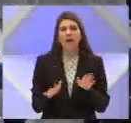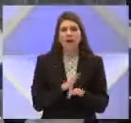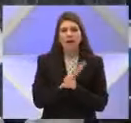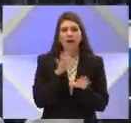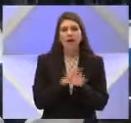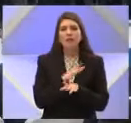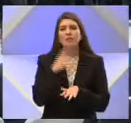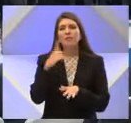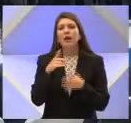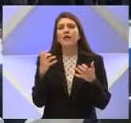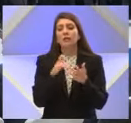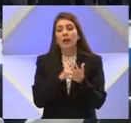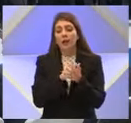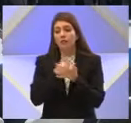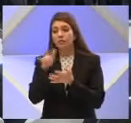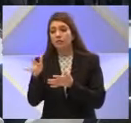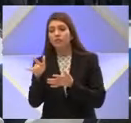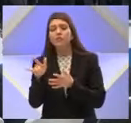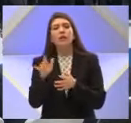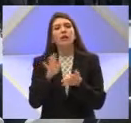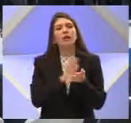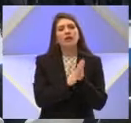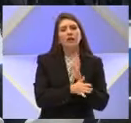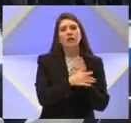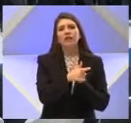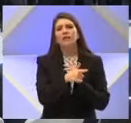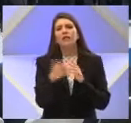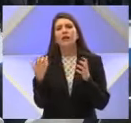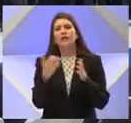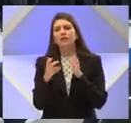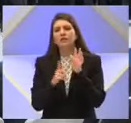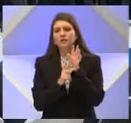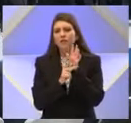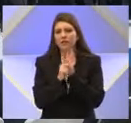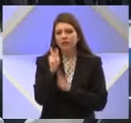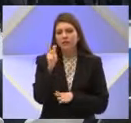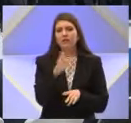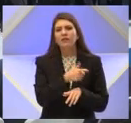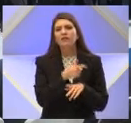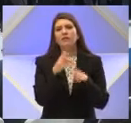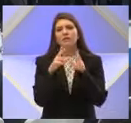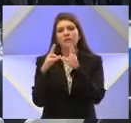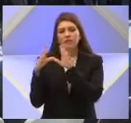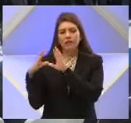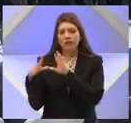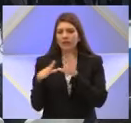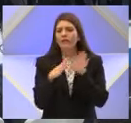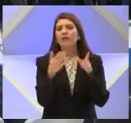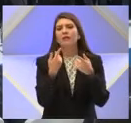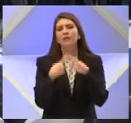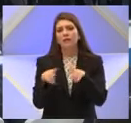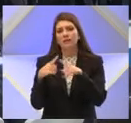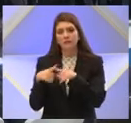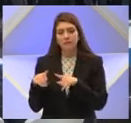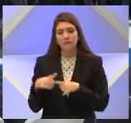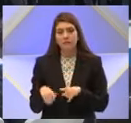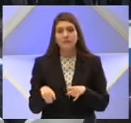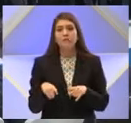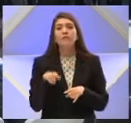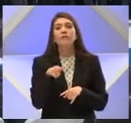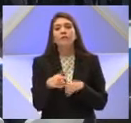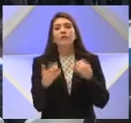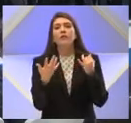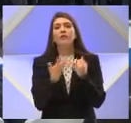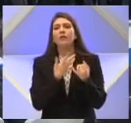aviones a ser satélites de hacer turbinas hacer cohetes y ya se está haciendo en méxico principalmente los